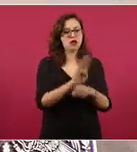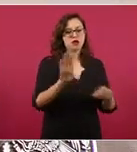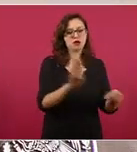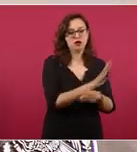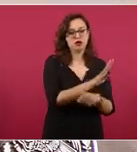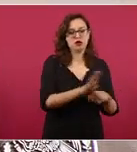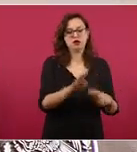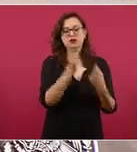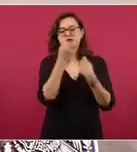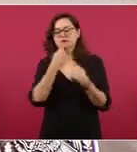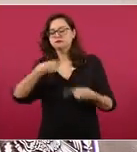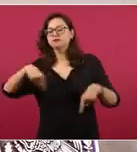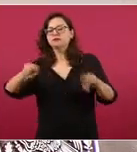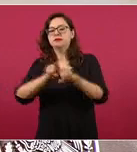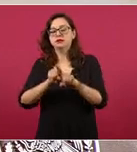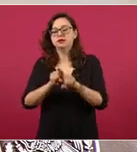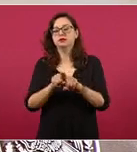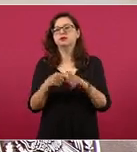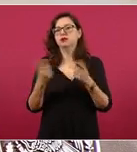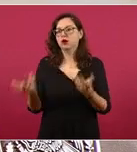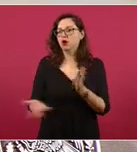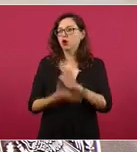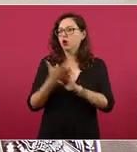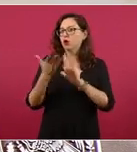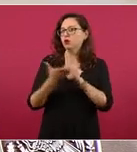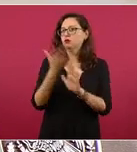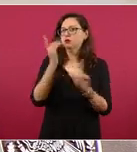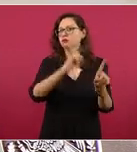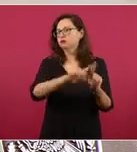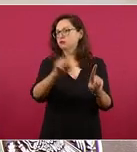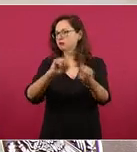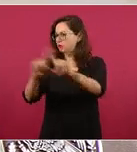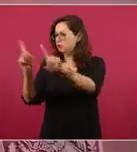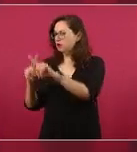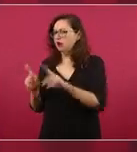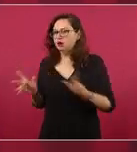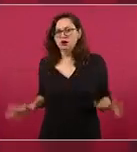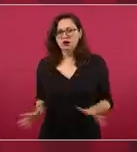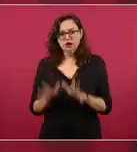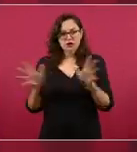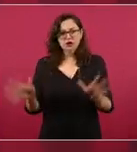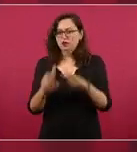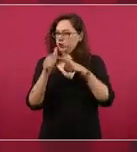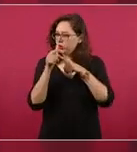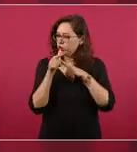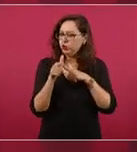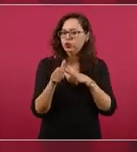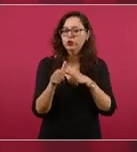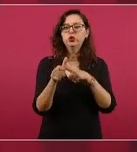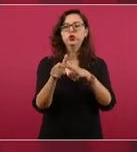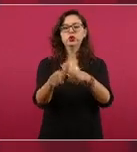las obras de infraestructura que se están construyendo. También es muy importante